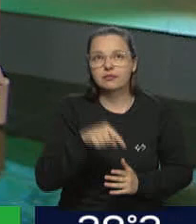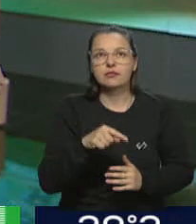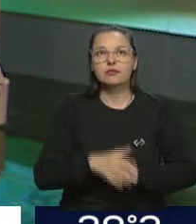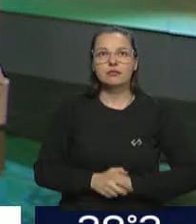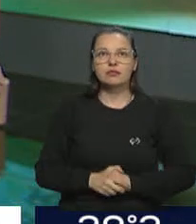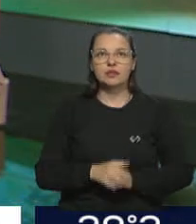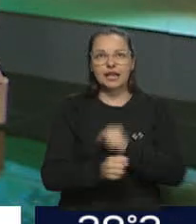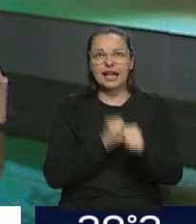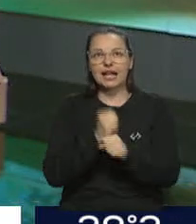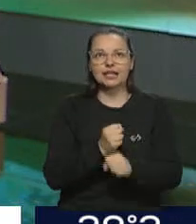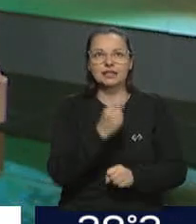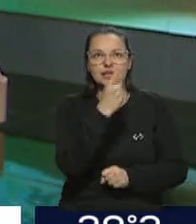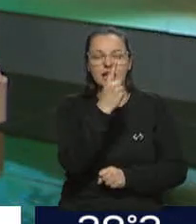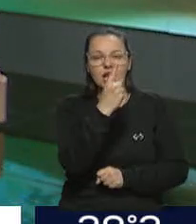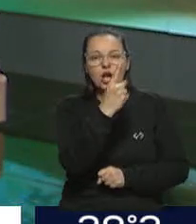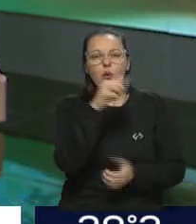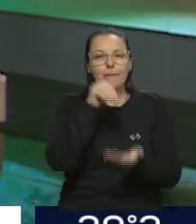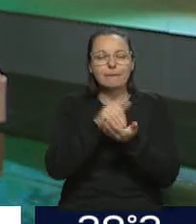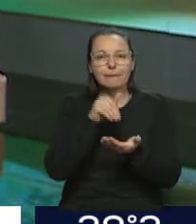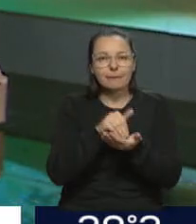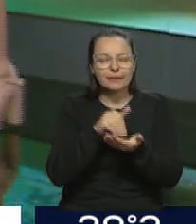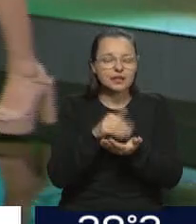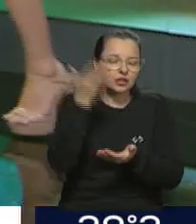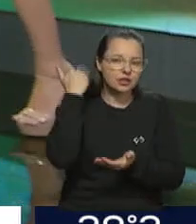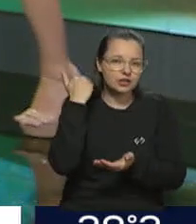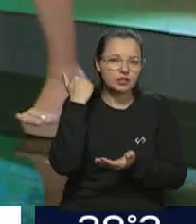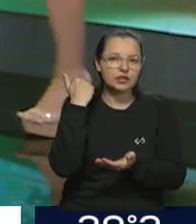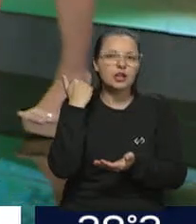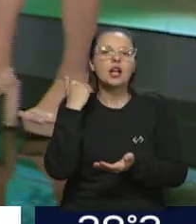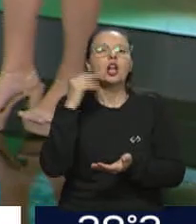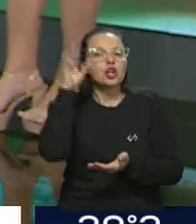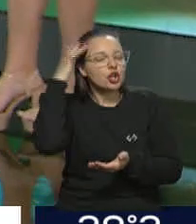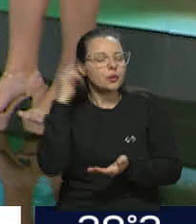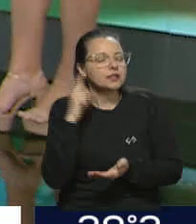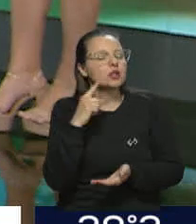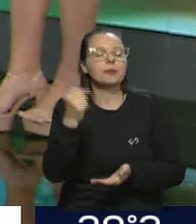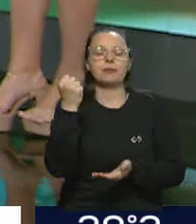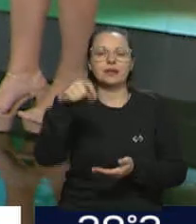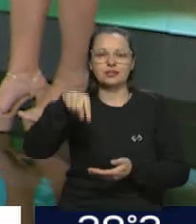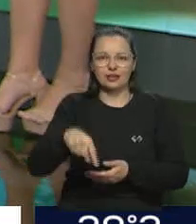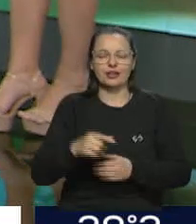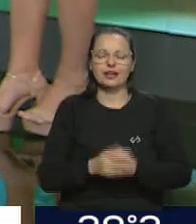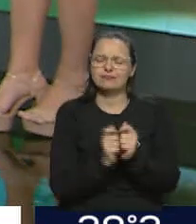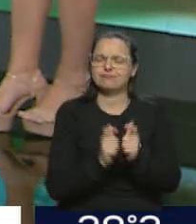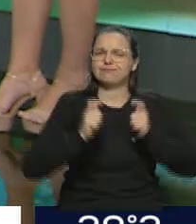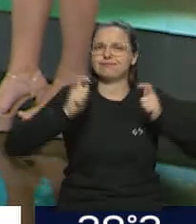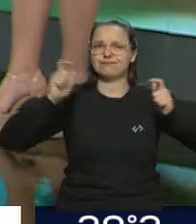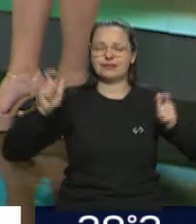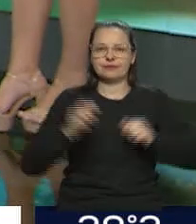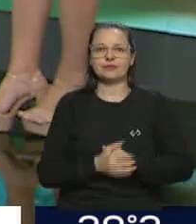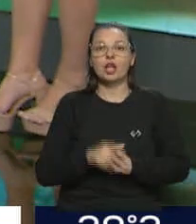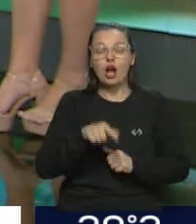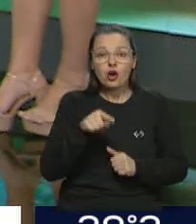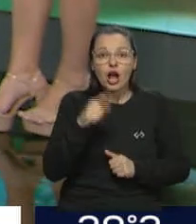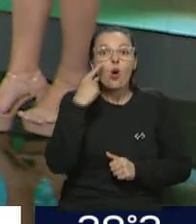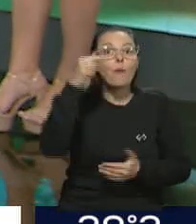hasta 1.900.000 pesos, antes podían sacar hasta 400.000 pesos, y ahora ese monto se eleva al 1.000.000. Por